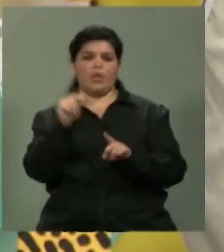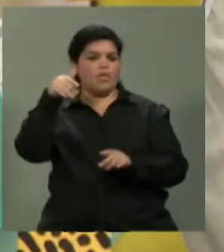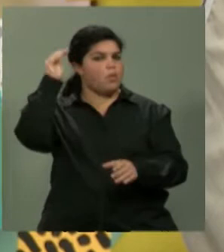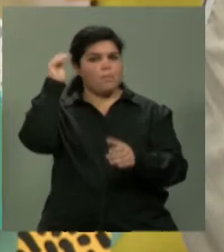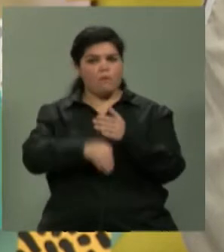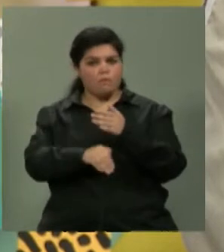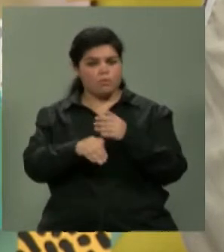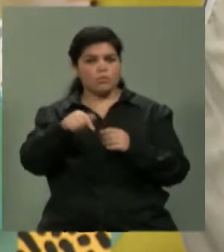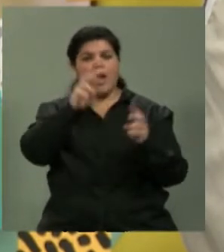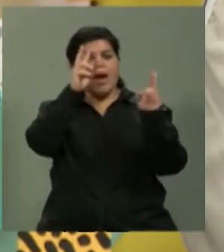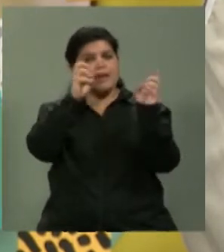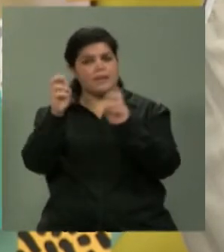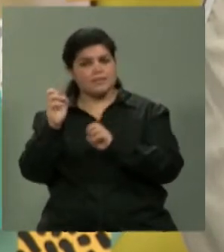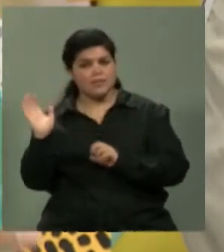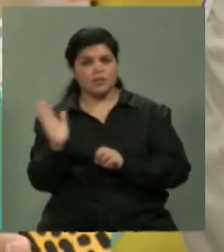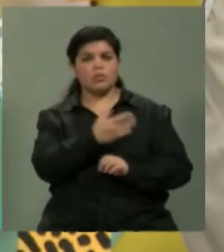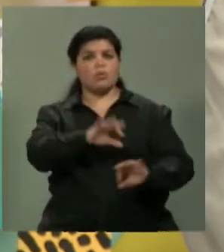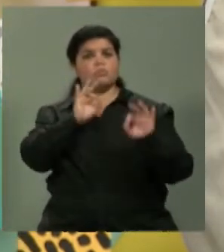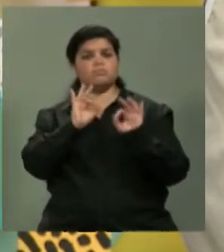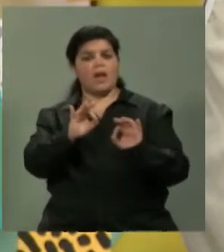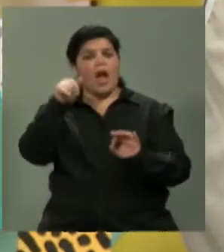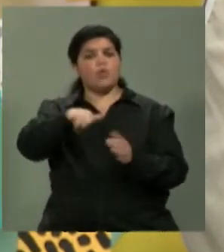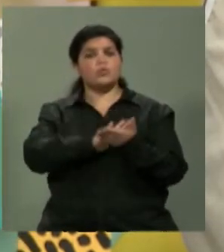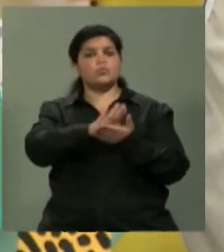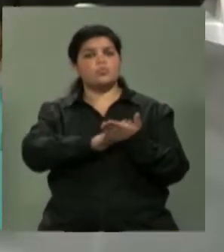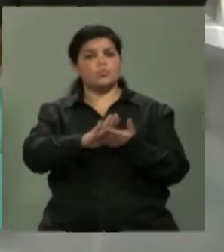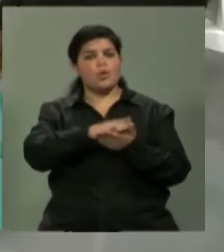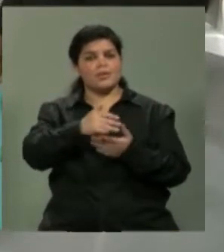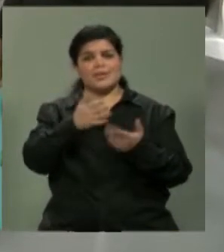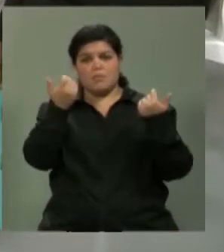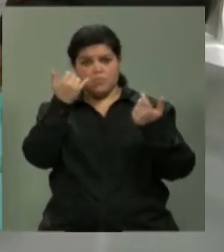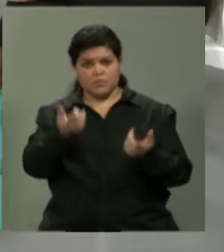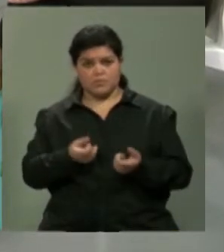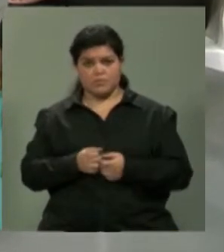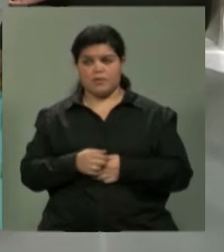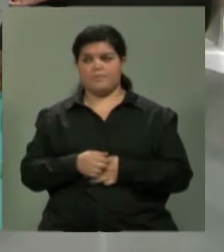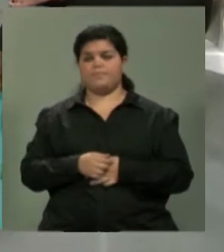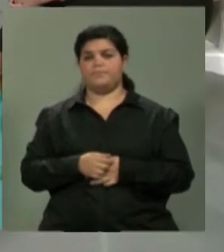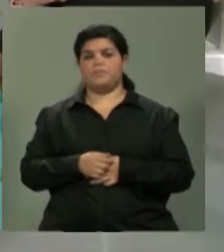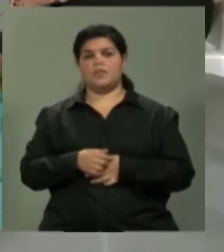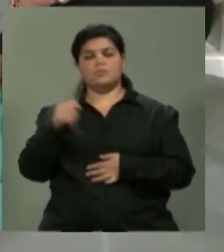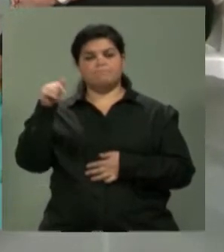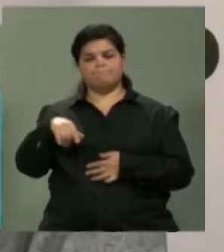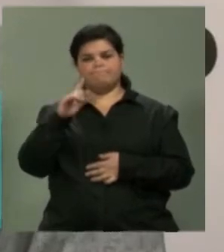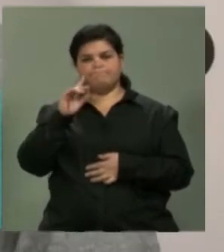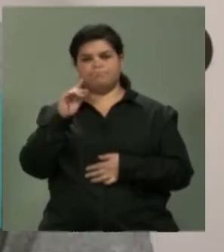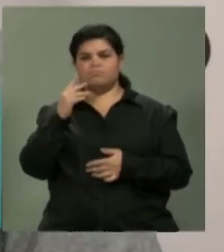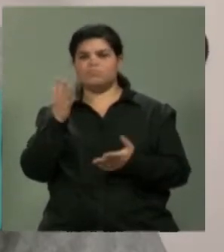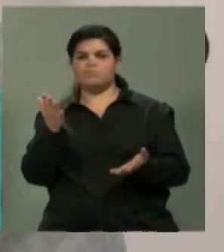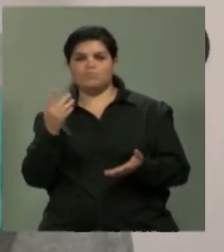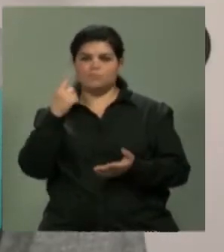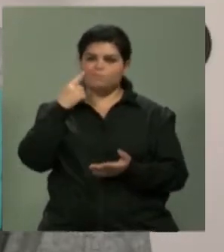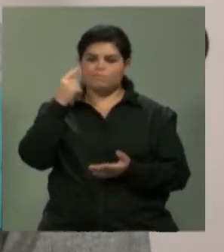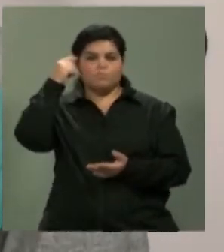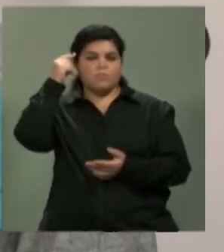profundo que hay que analizar de todos lados, pero hay que dar una solución ahora a los problemas que tenemos. Yo creo que lo que se ve con lo que quiere hacer por parte del macrismo